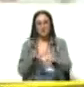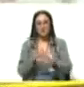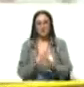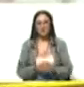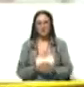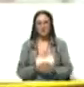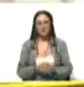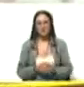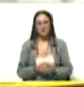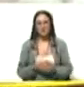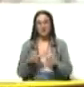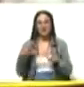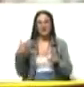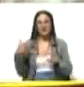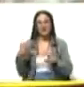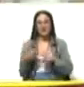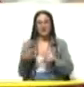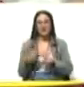con la guerra de Ucrania.